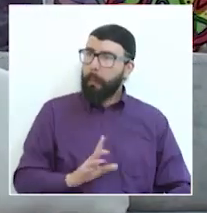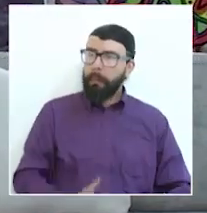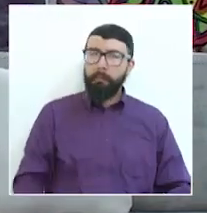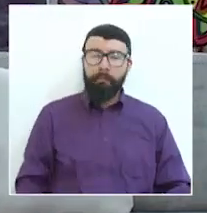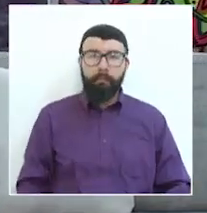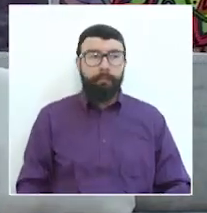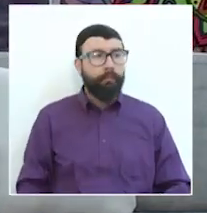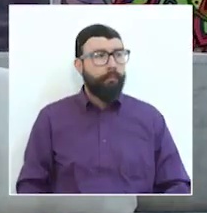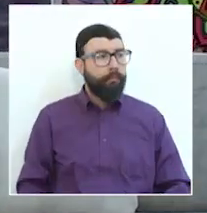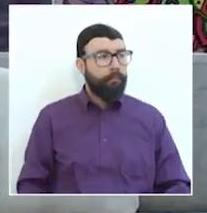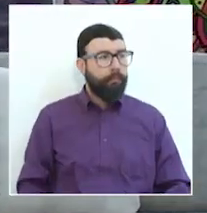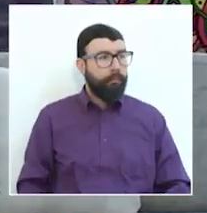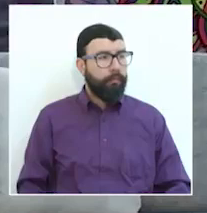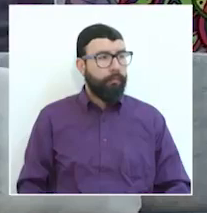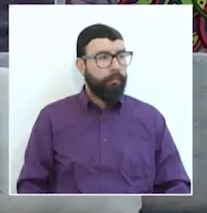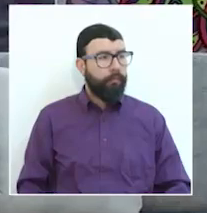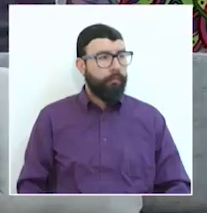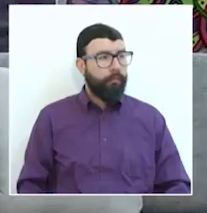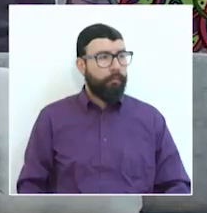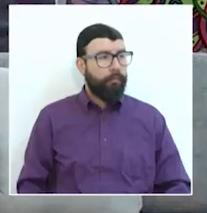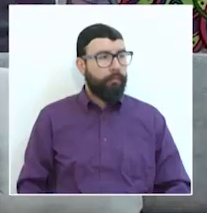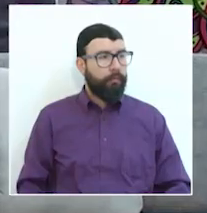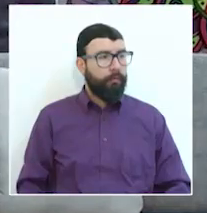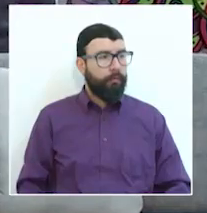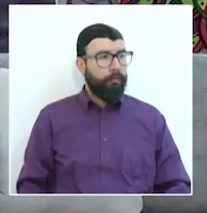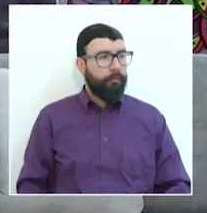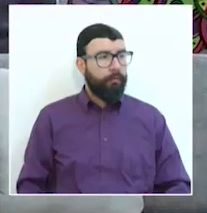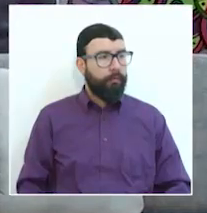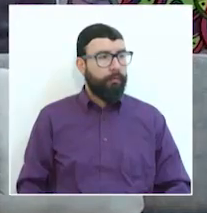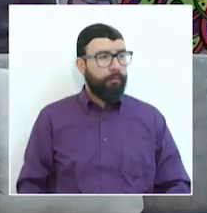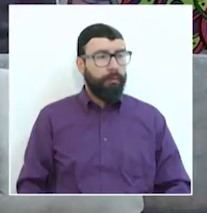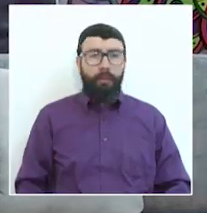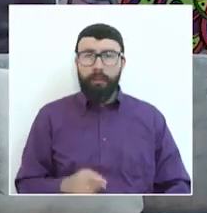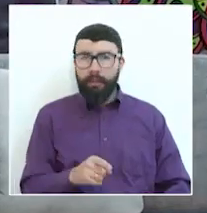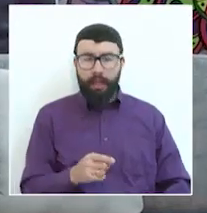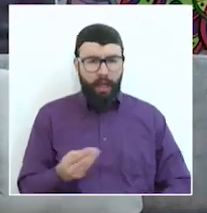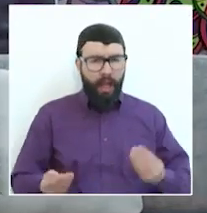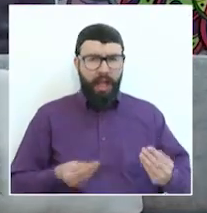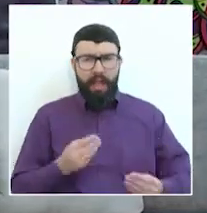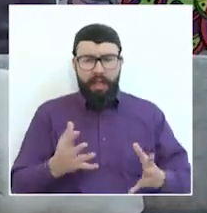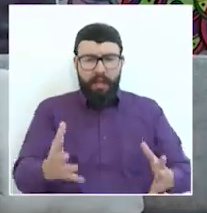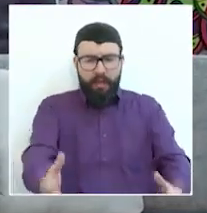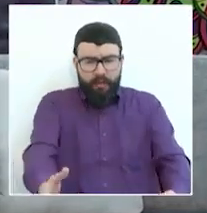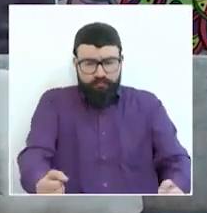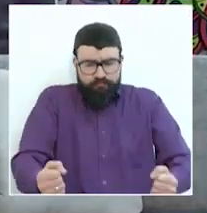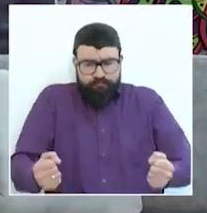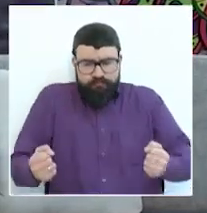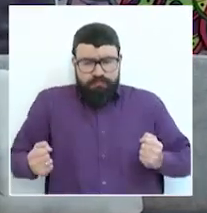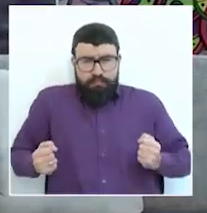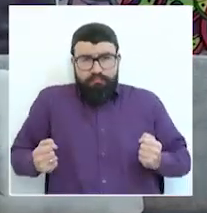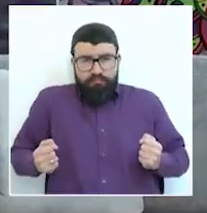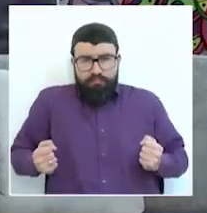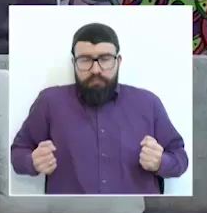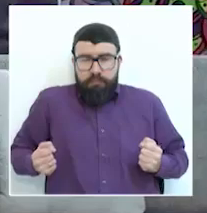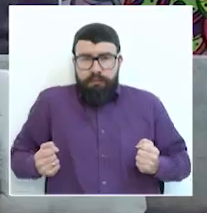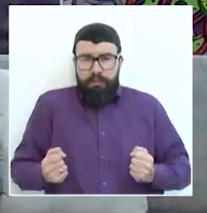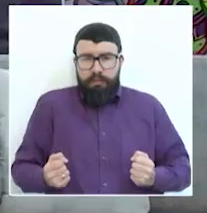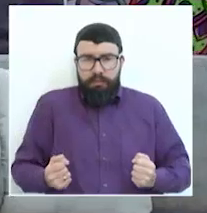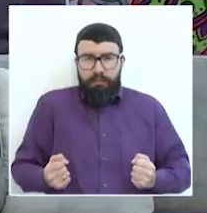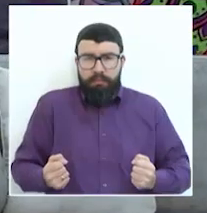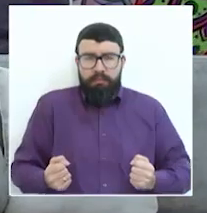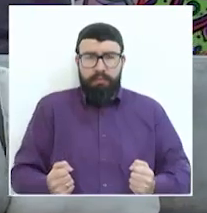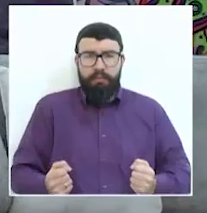Estamos haciendo un ejercicio alando para no perjudicar el hombro,